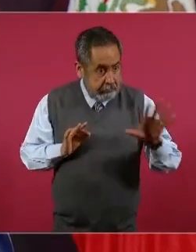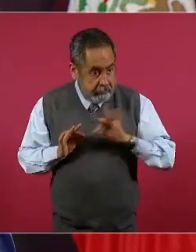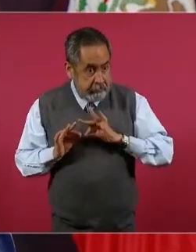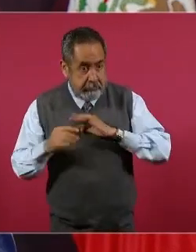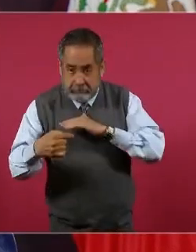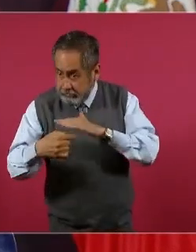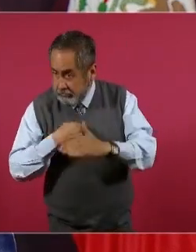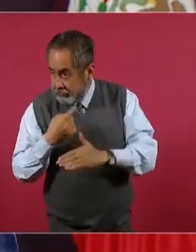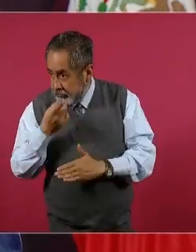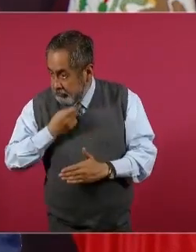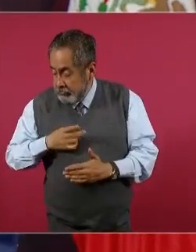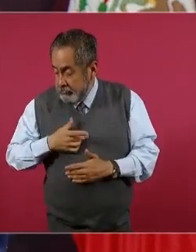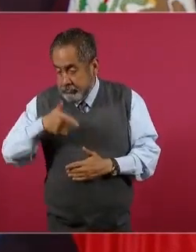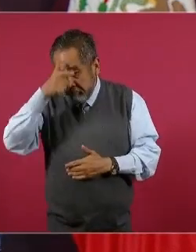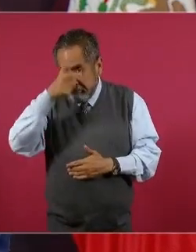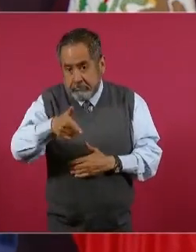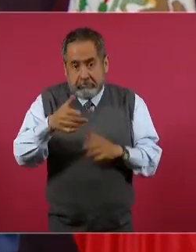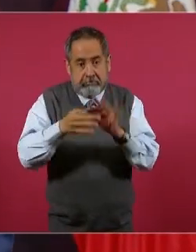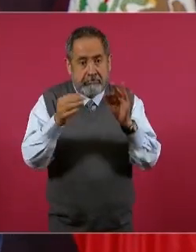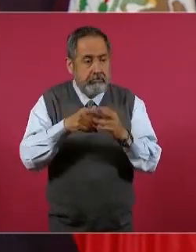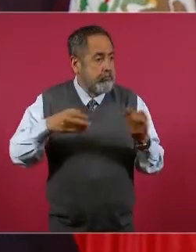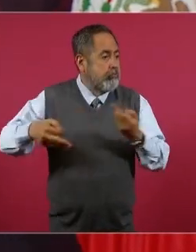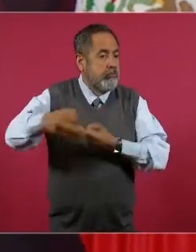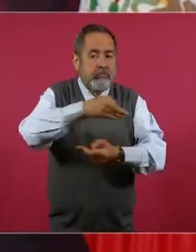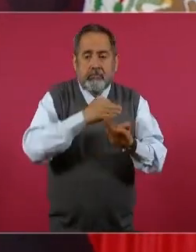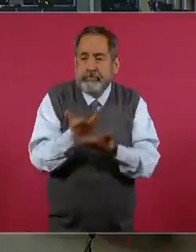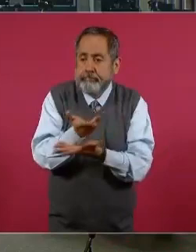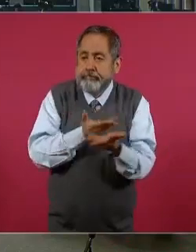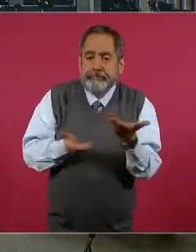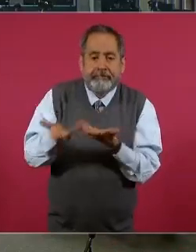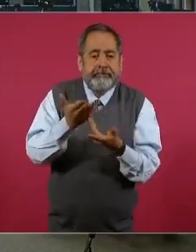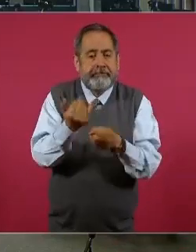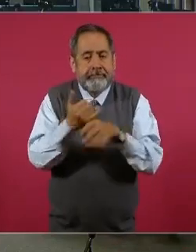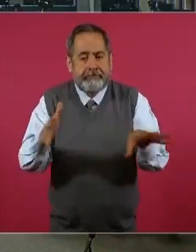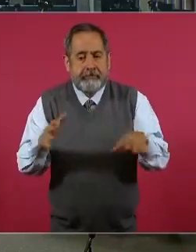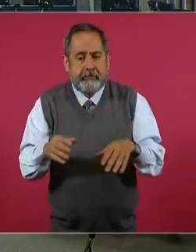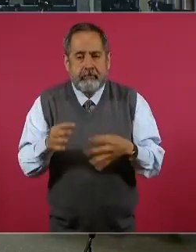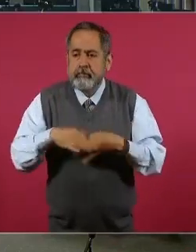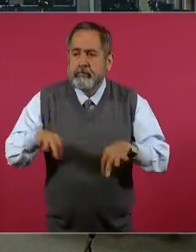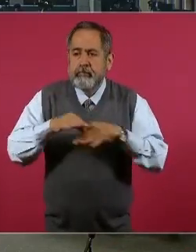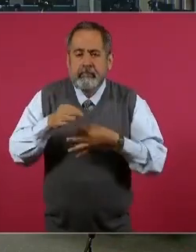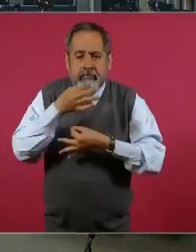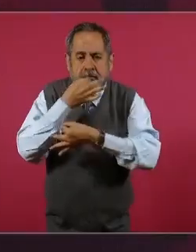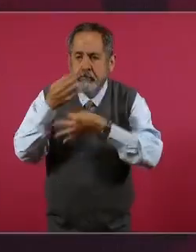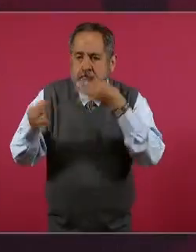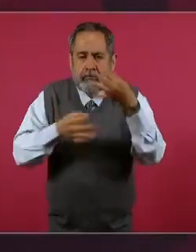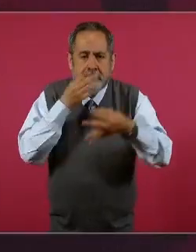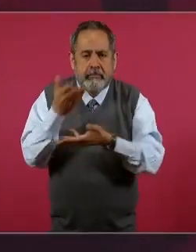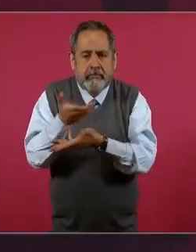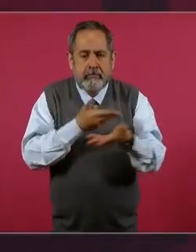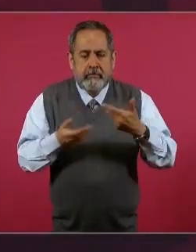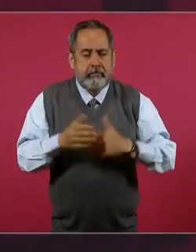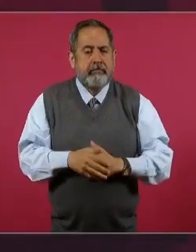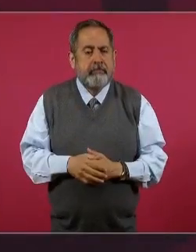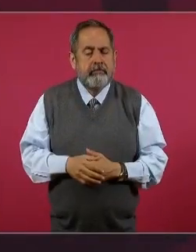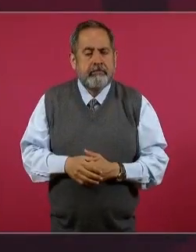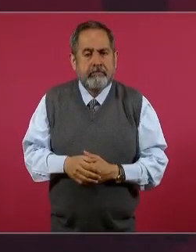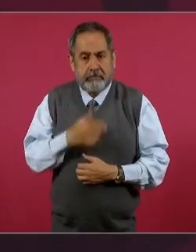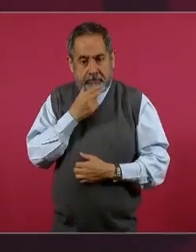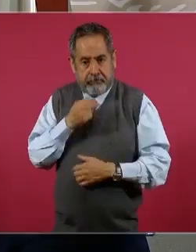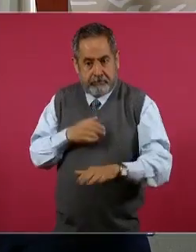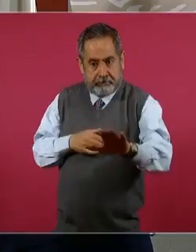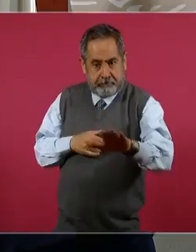informo, nos informamos todos y socializamos la información. Entonces, en este